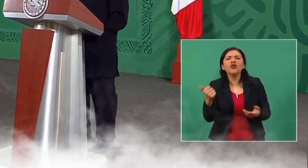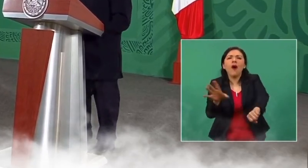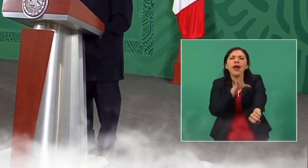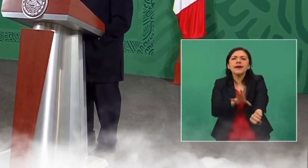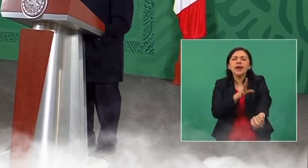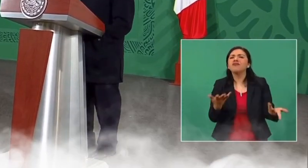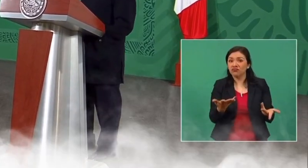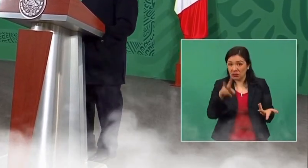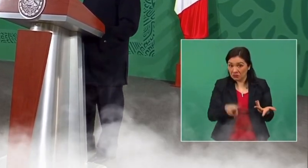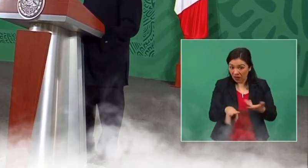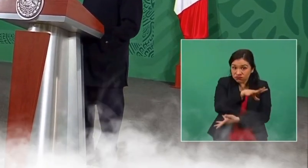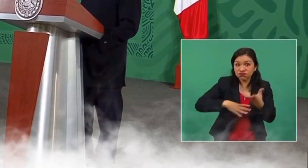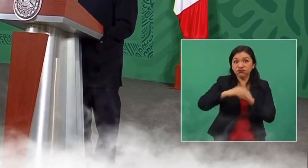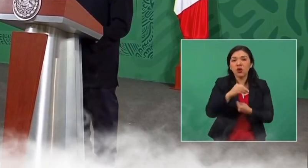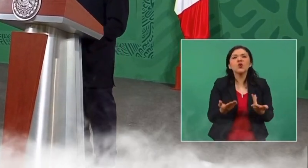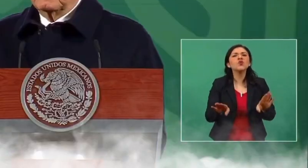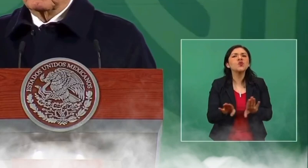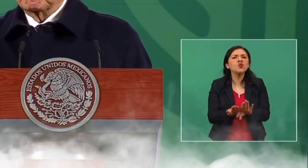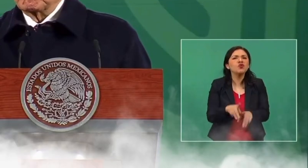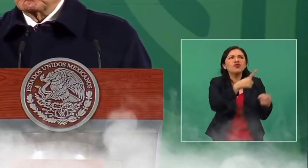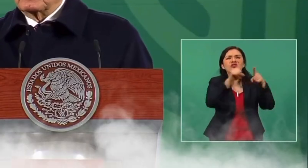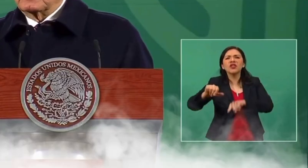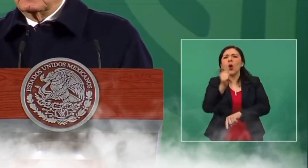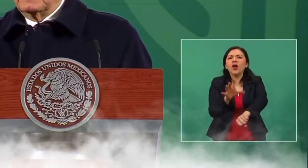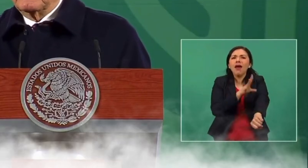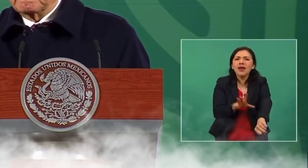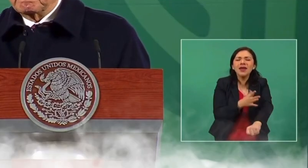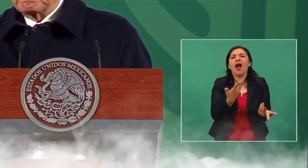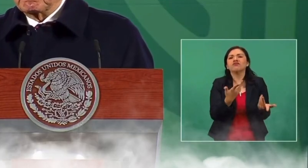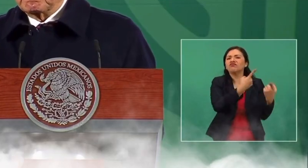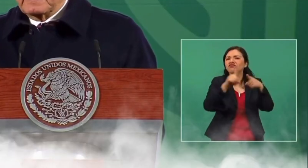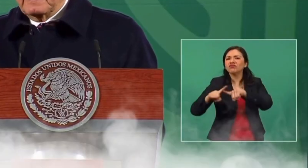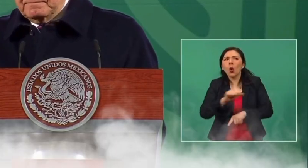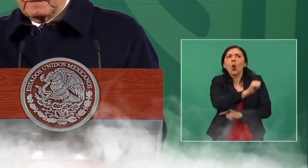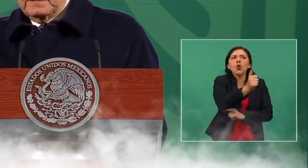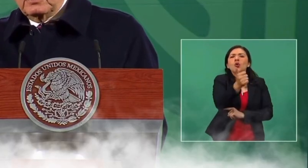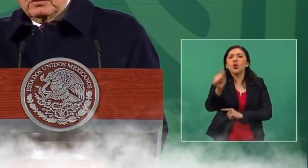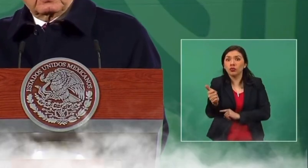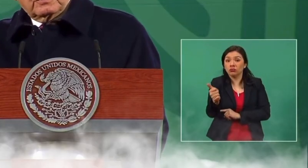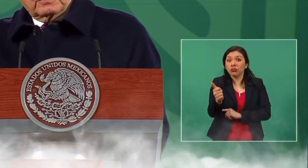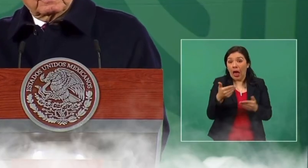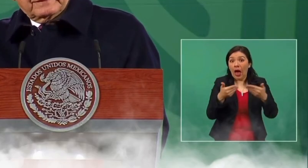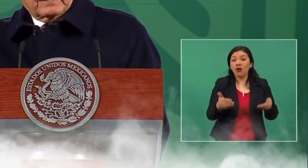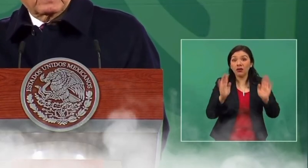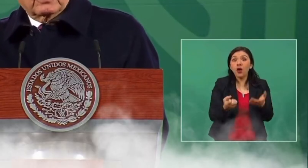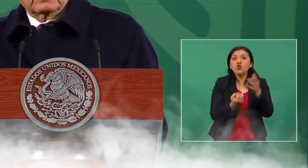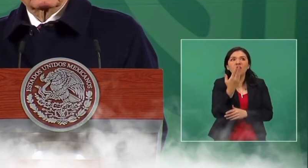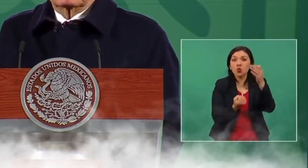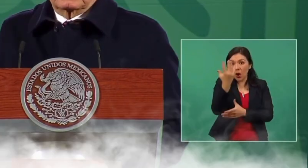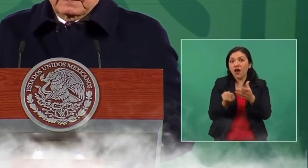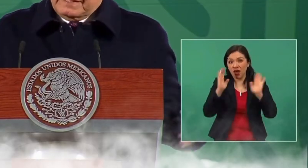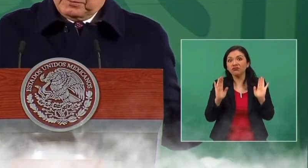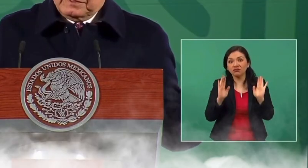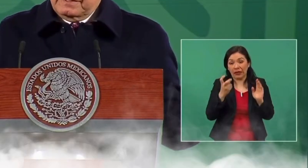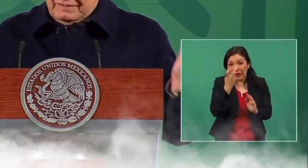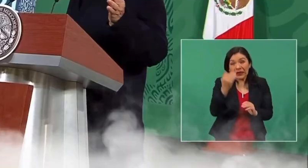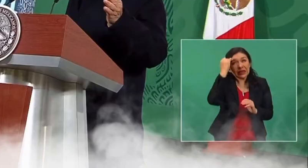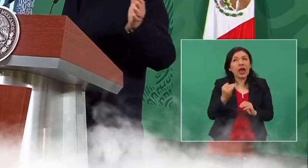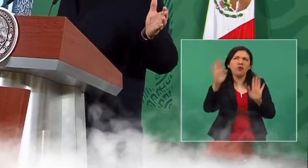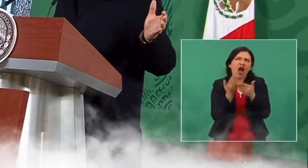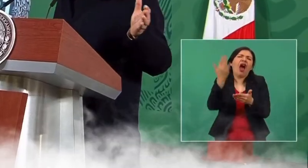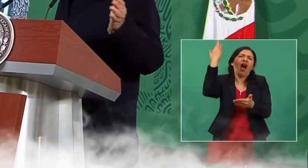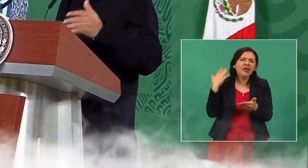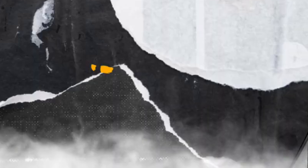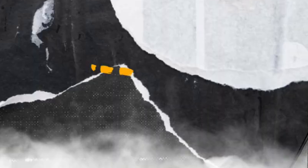energías, con otros combustibles que se venido desarrollando? Lleva ya tiempo esta